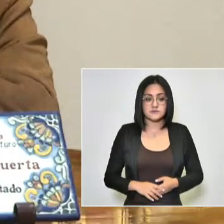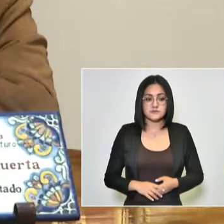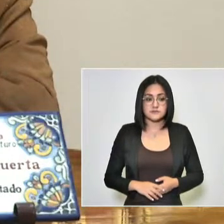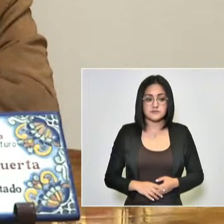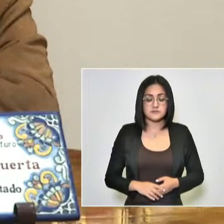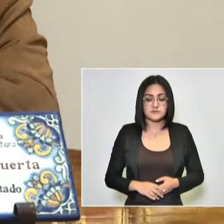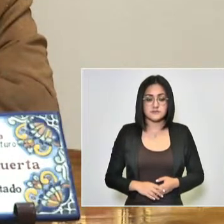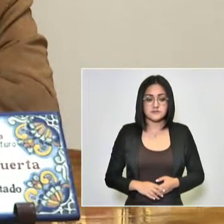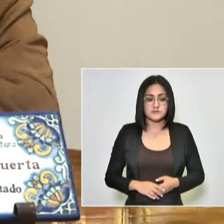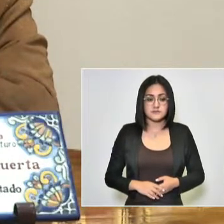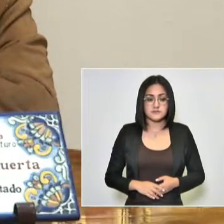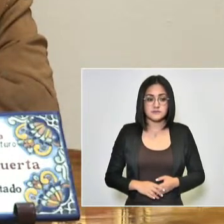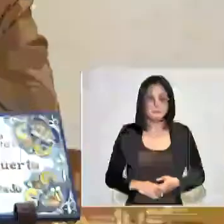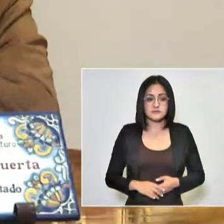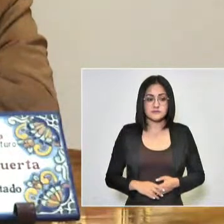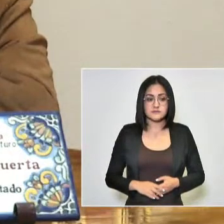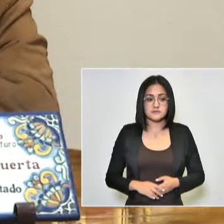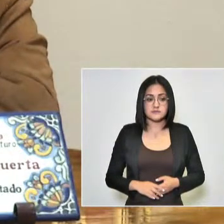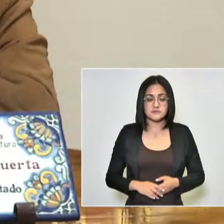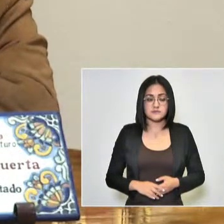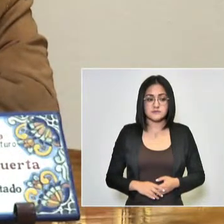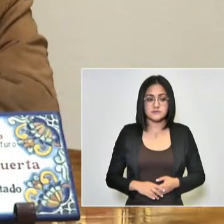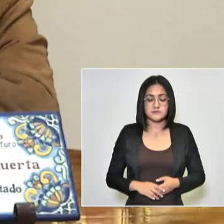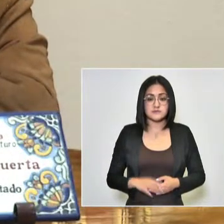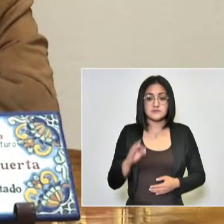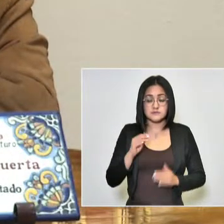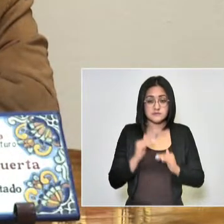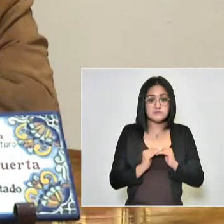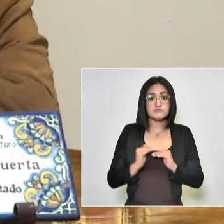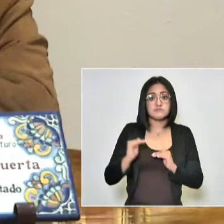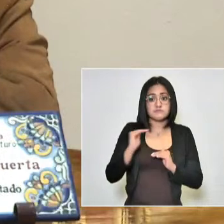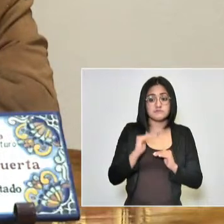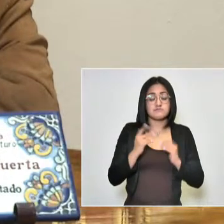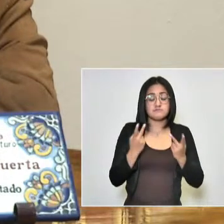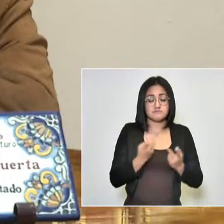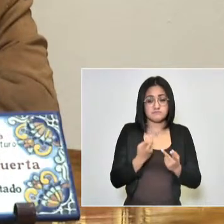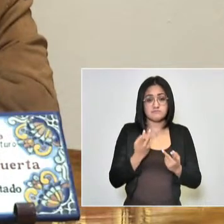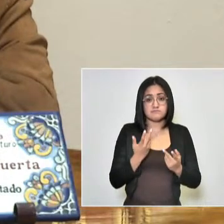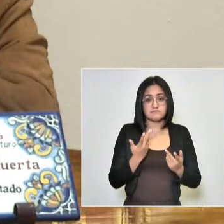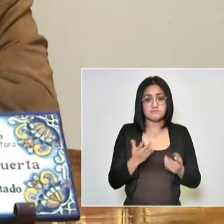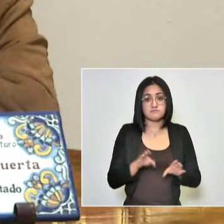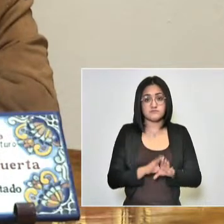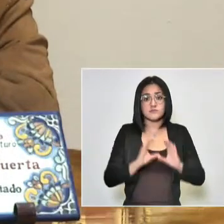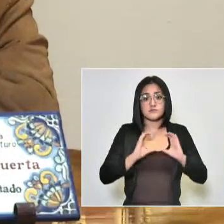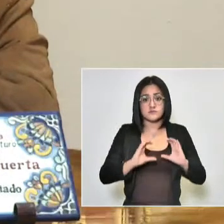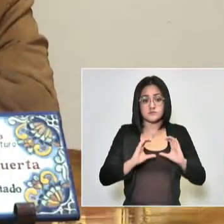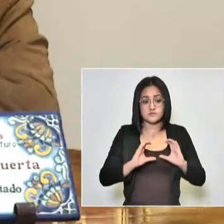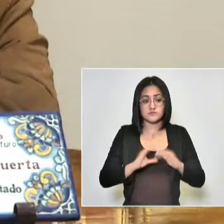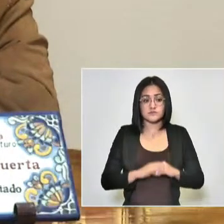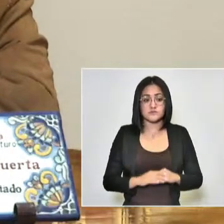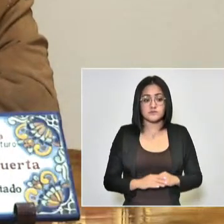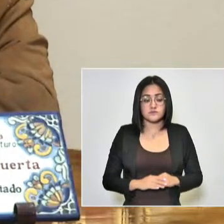y inclusive de alto nivel los cuidados.